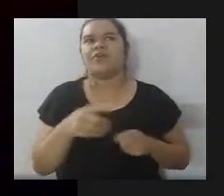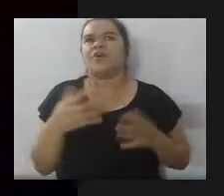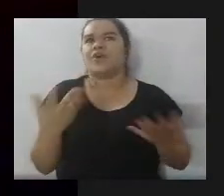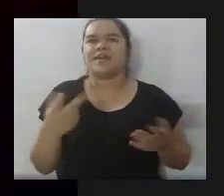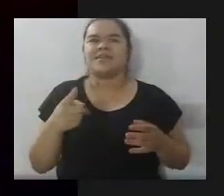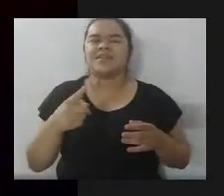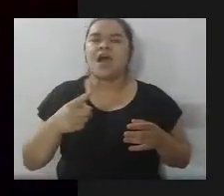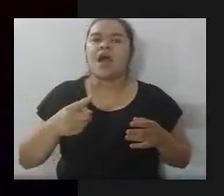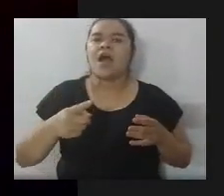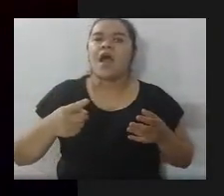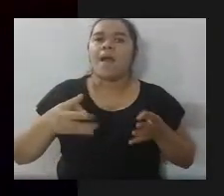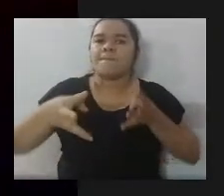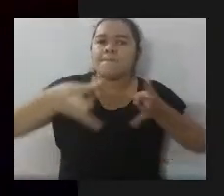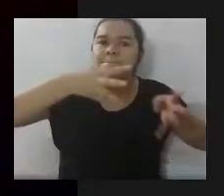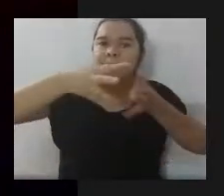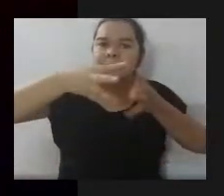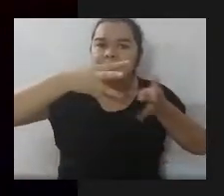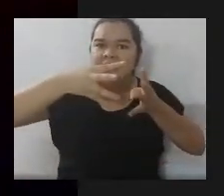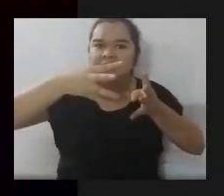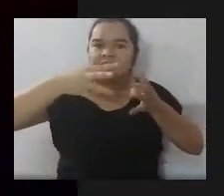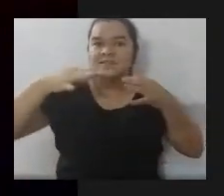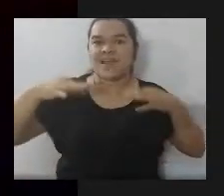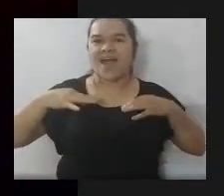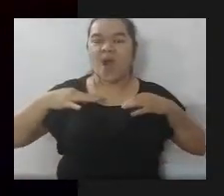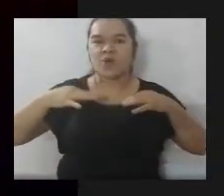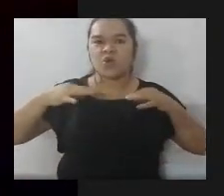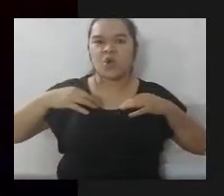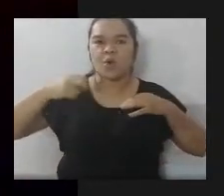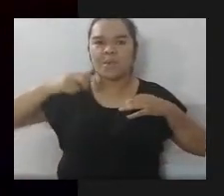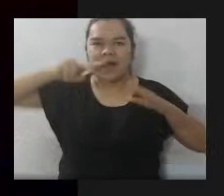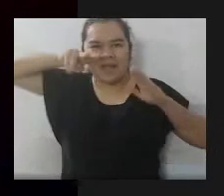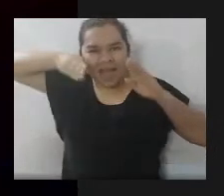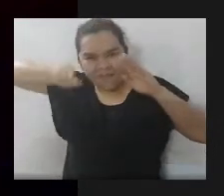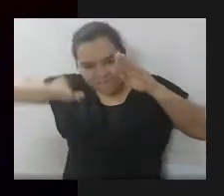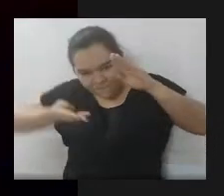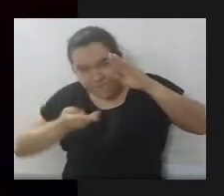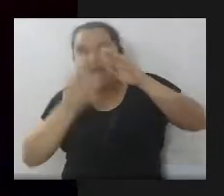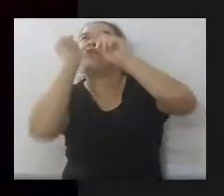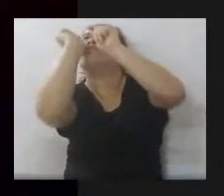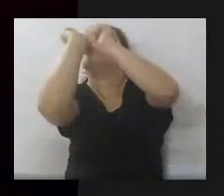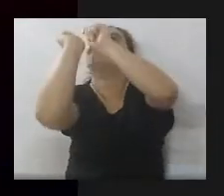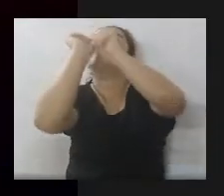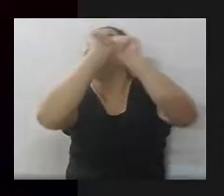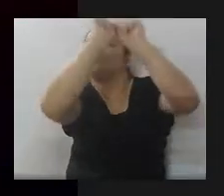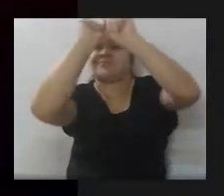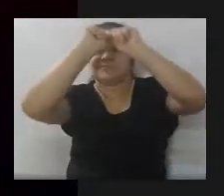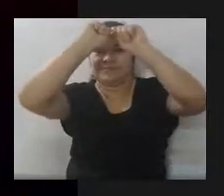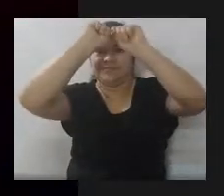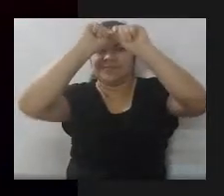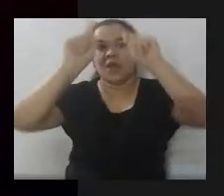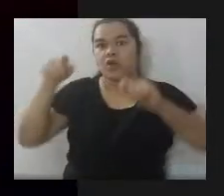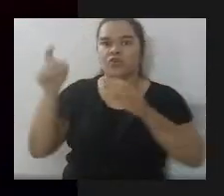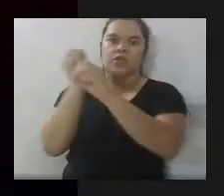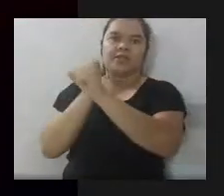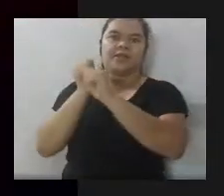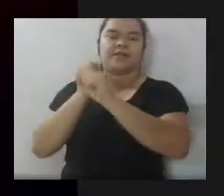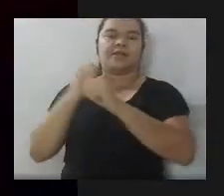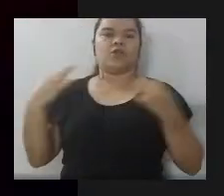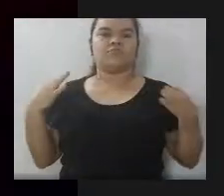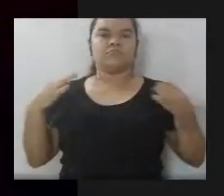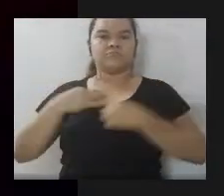abajo de las máquinas hasta el ingeniero de saco y corbata, que es el ingeniero de gestión. Es decir, hoy el